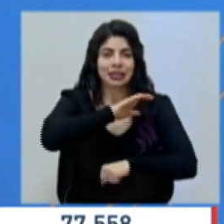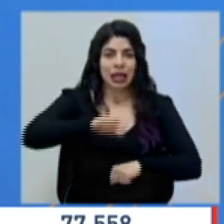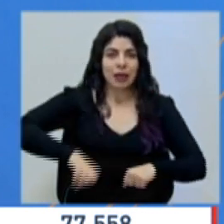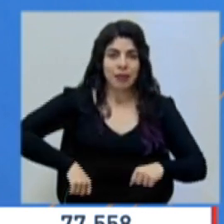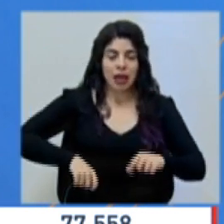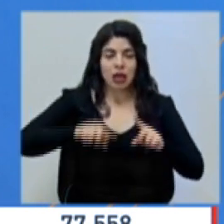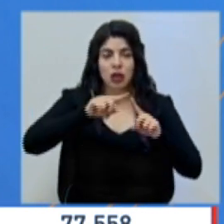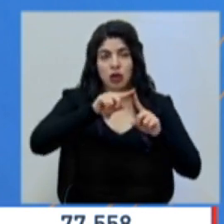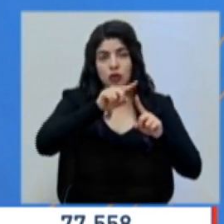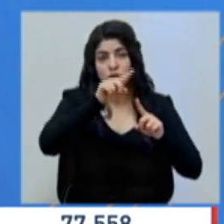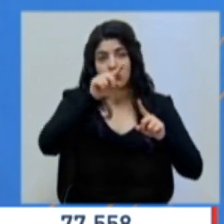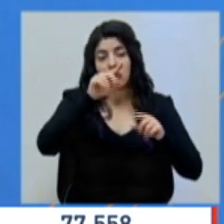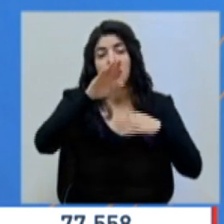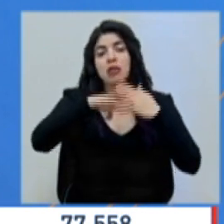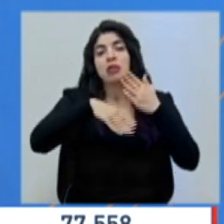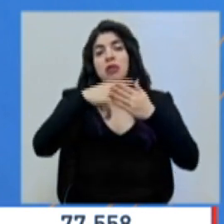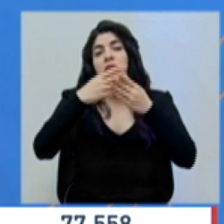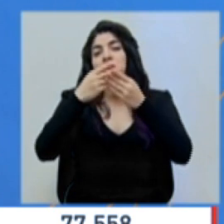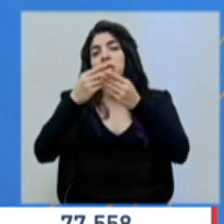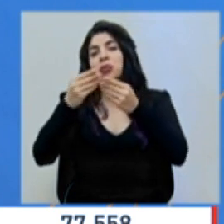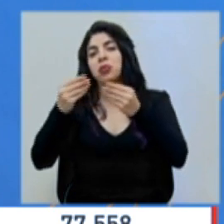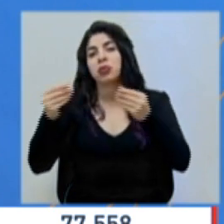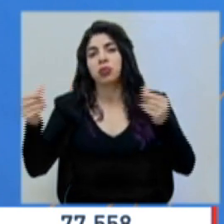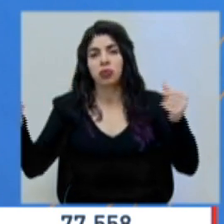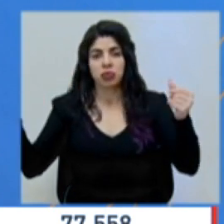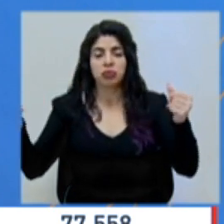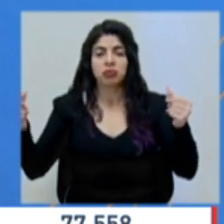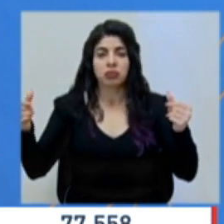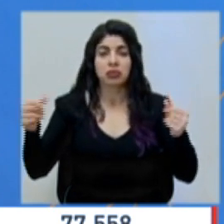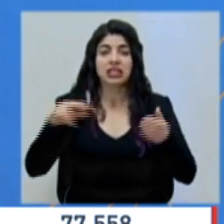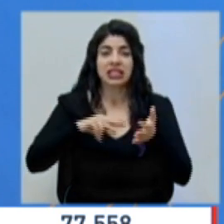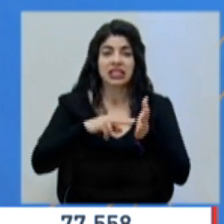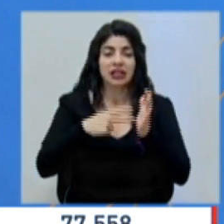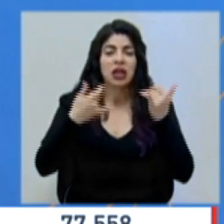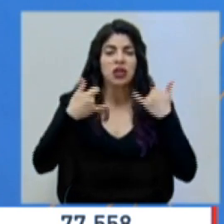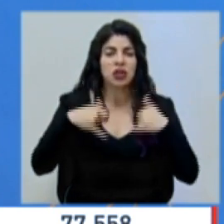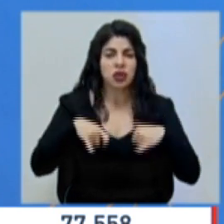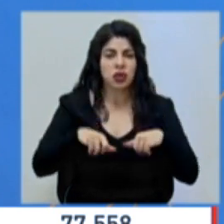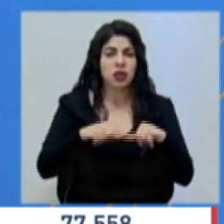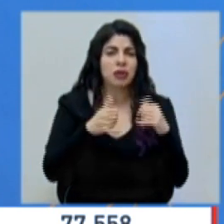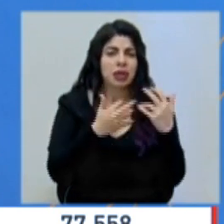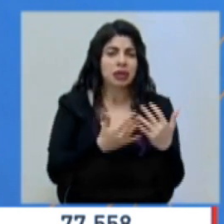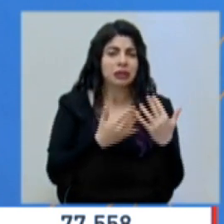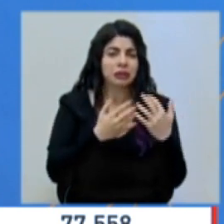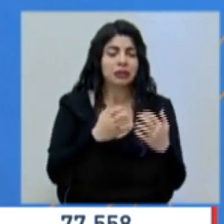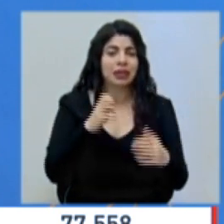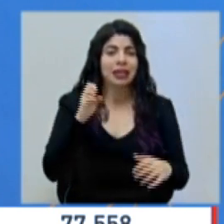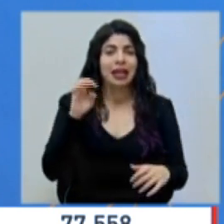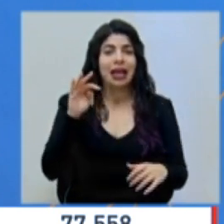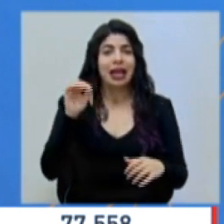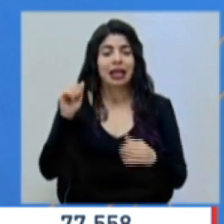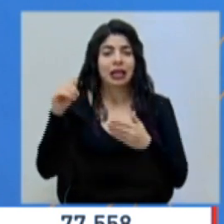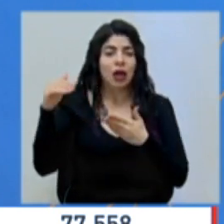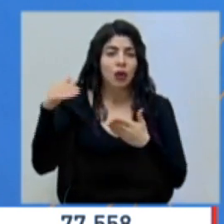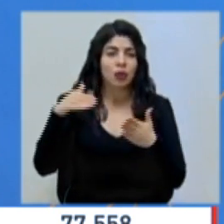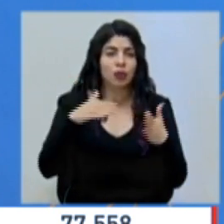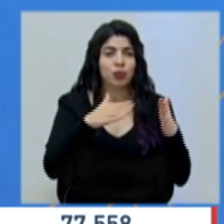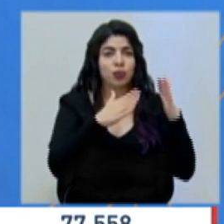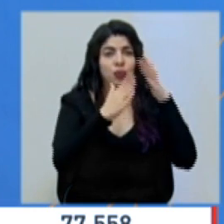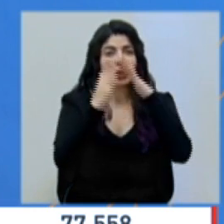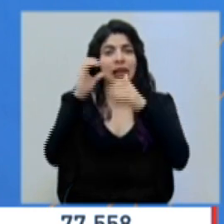para luego perder totalmente su intensidad. Así que todavía prevemos que ETA continúe su rumbo sobre